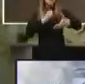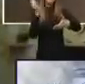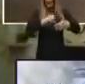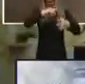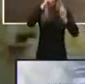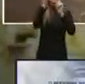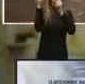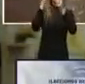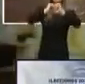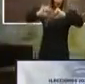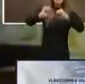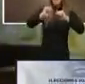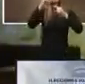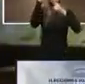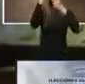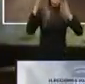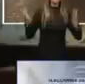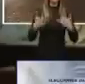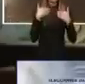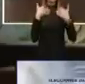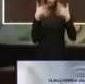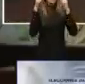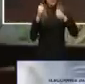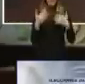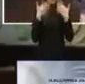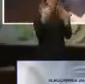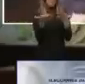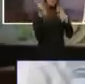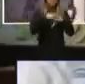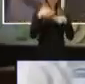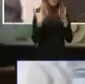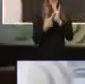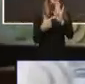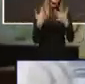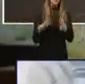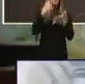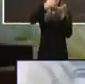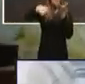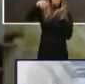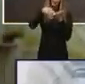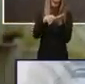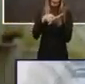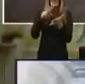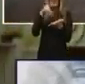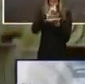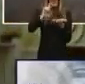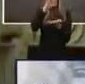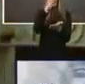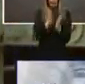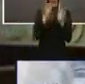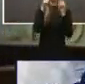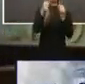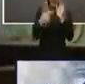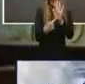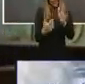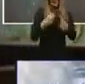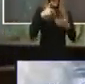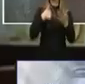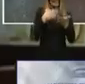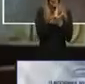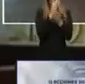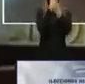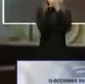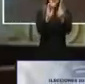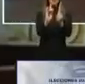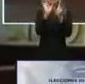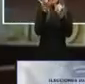algarabía que esto conlleva después de ejercer su derecho ciudadano. El ejercicio democrático es así como muchos